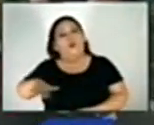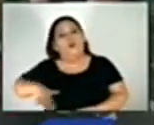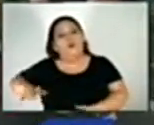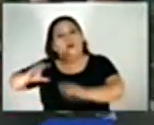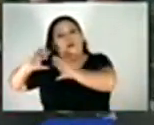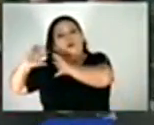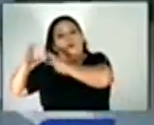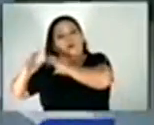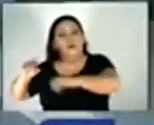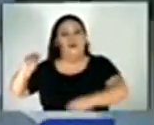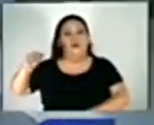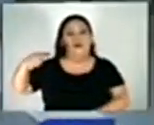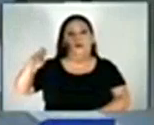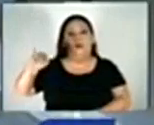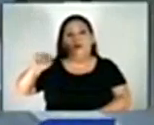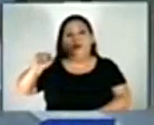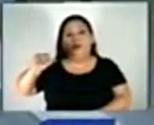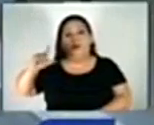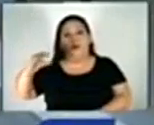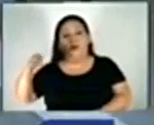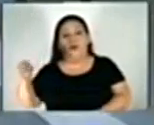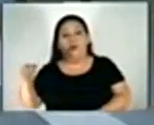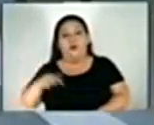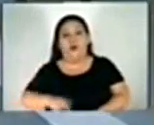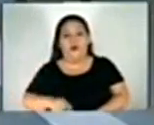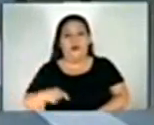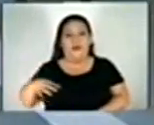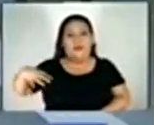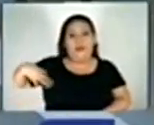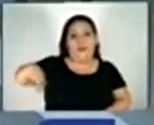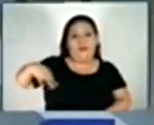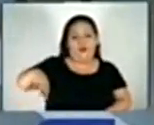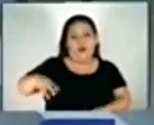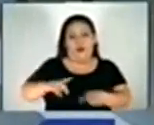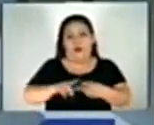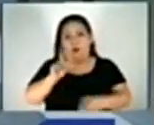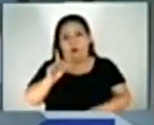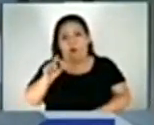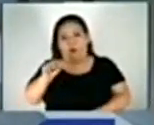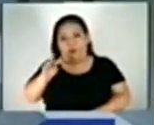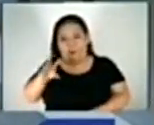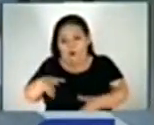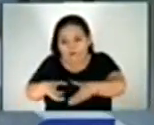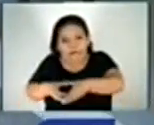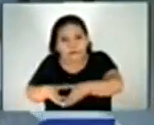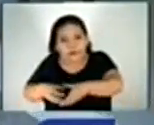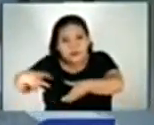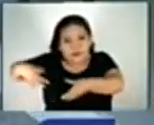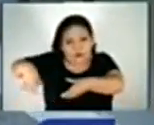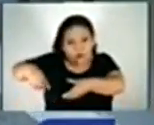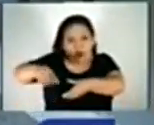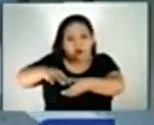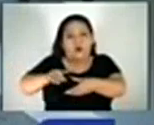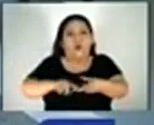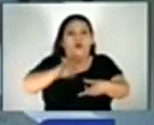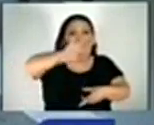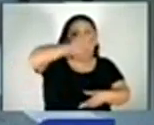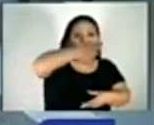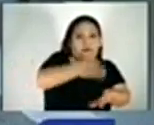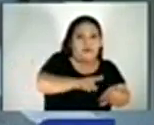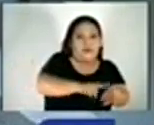Nahuizalco. Bueno, aquí el cebollín lo tengo a 1.25 el rollo. El chipilín